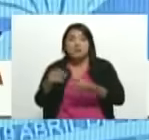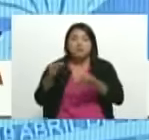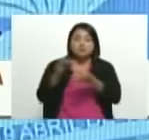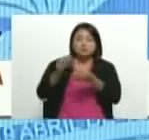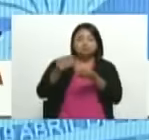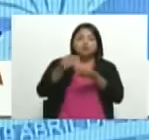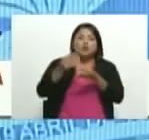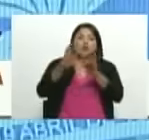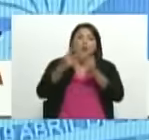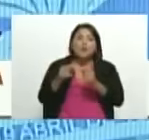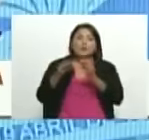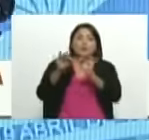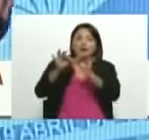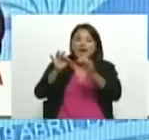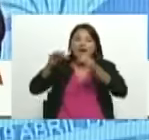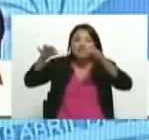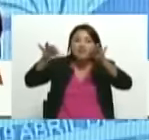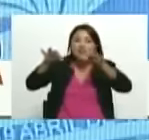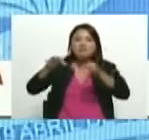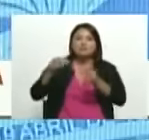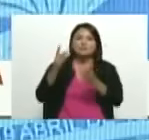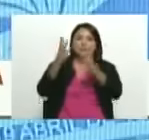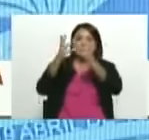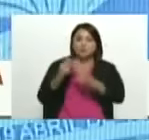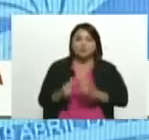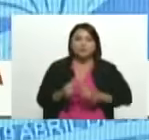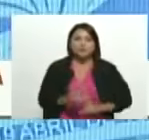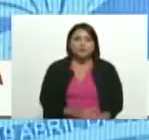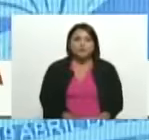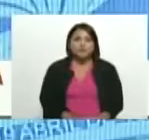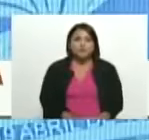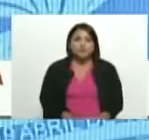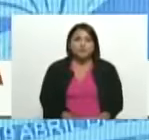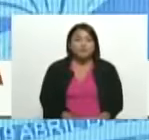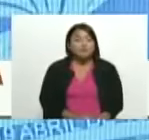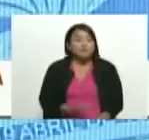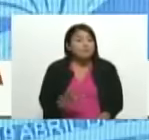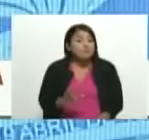los votos. No quiero creer que votaron las cajas.